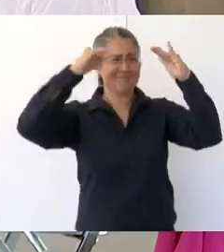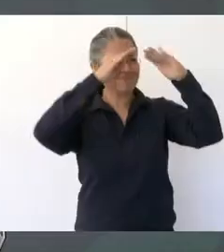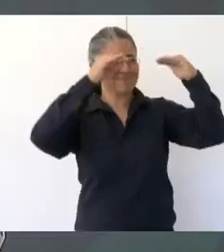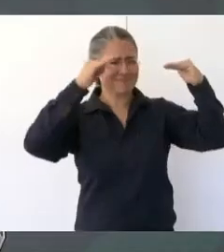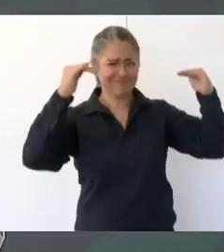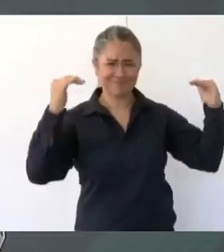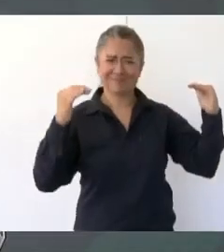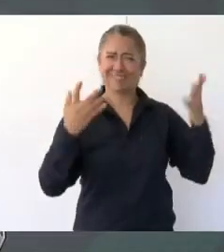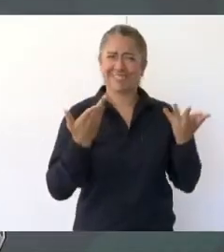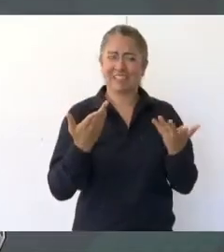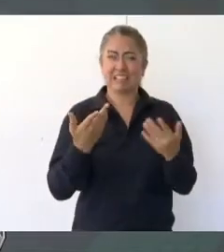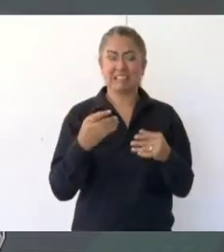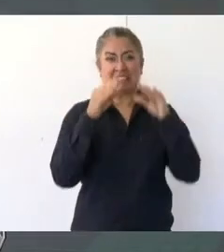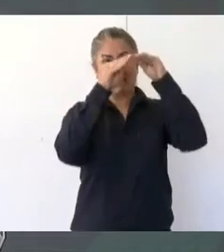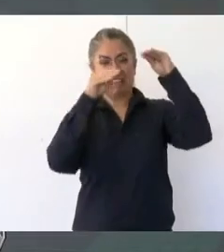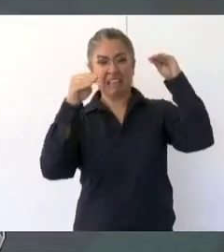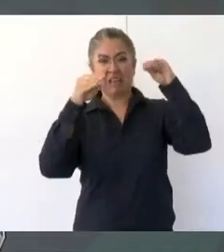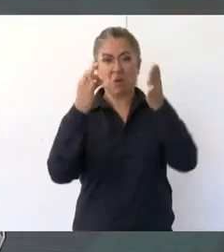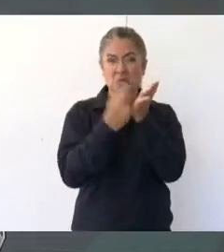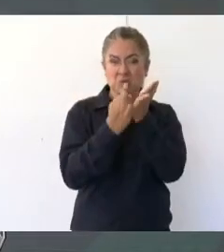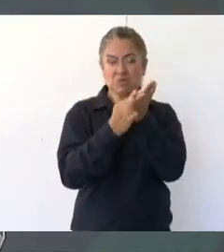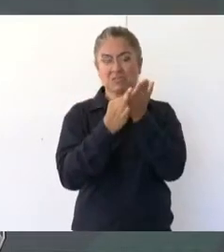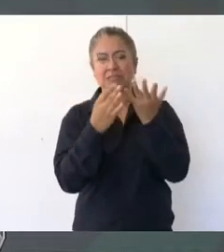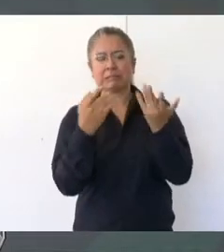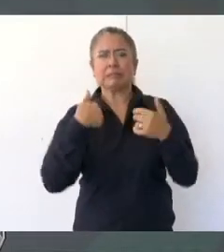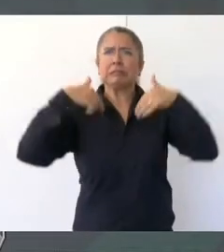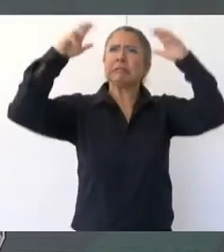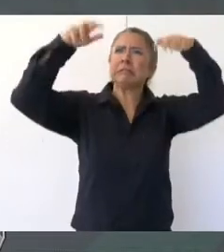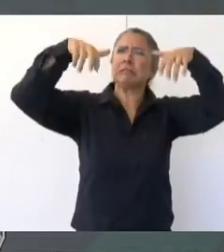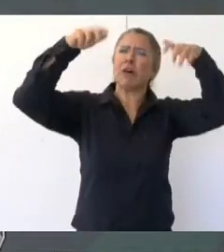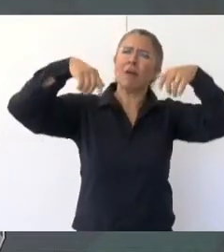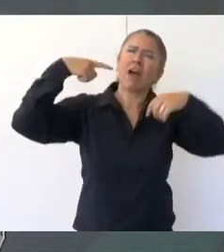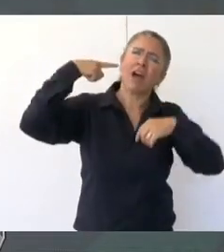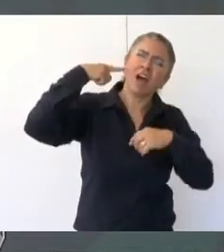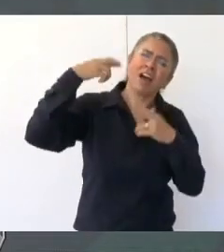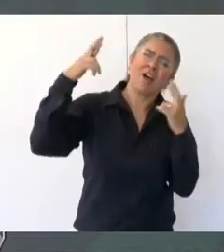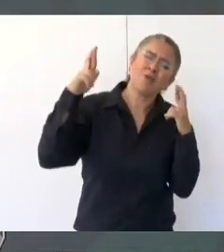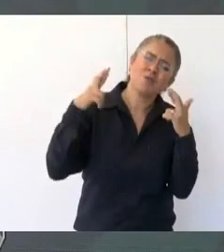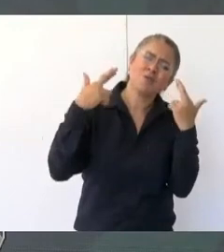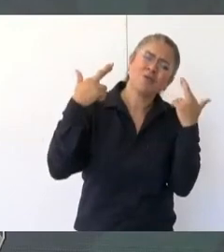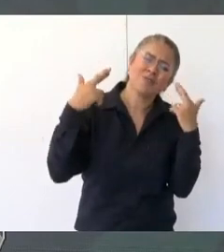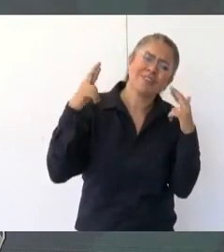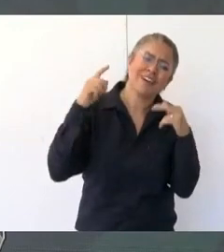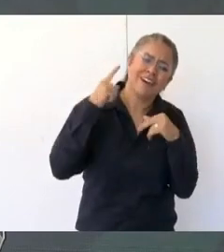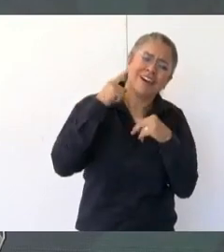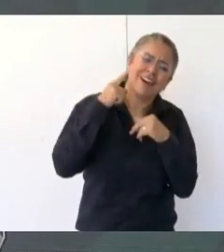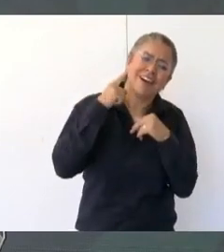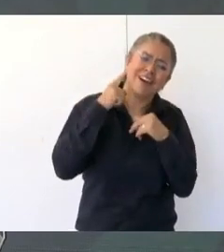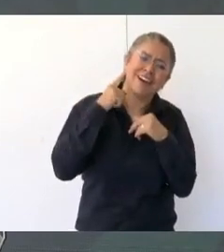zinc, llovía y me arrullaba la lluvia.